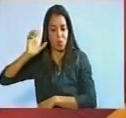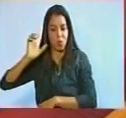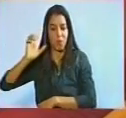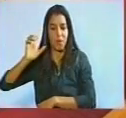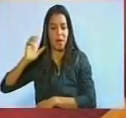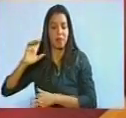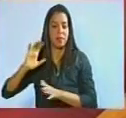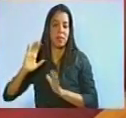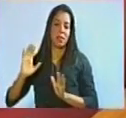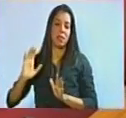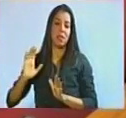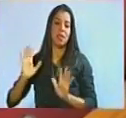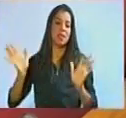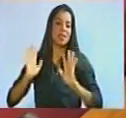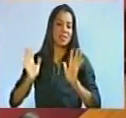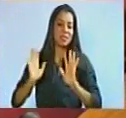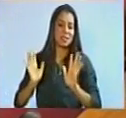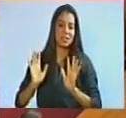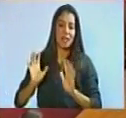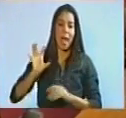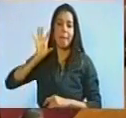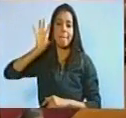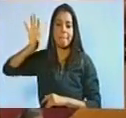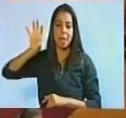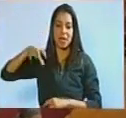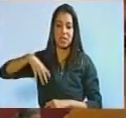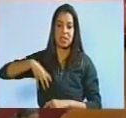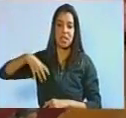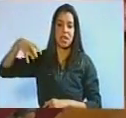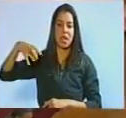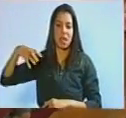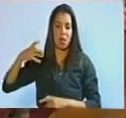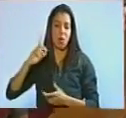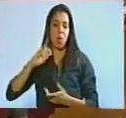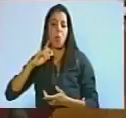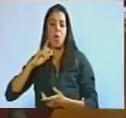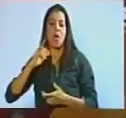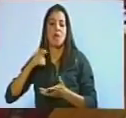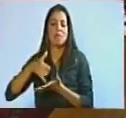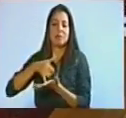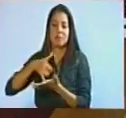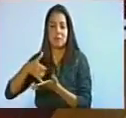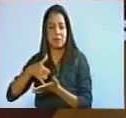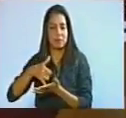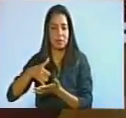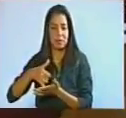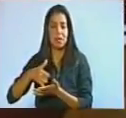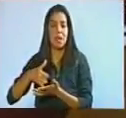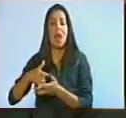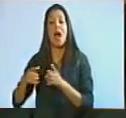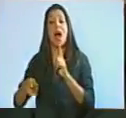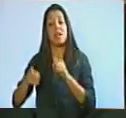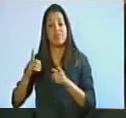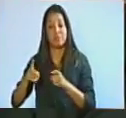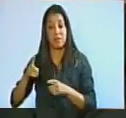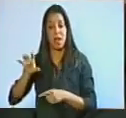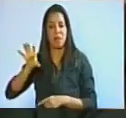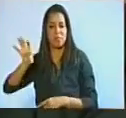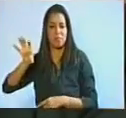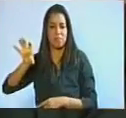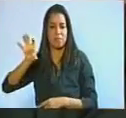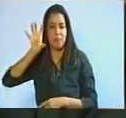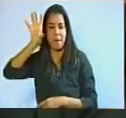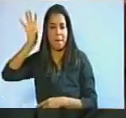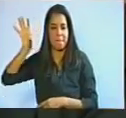donde ya los imperios decadentes, como hemos señalado siempre, donde los imperios decadentes han